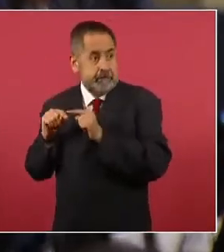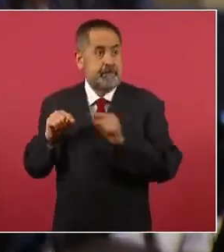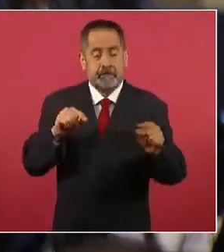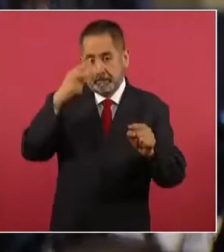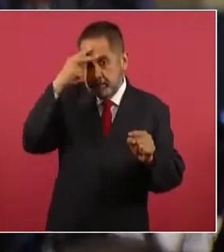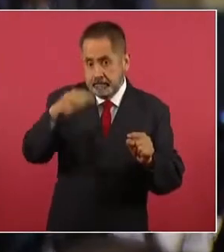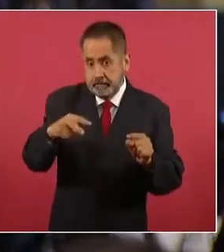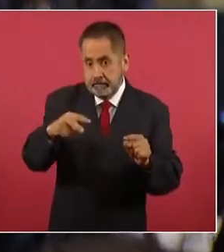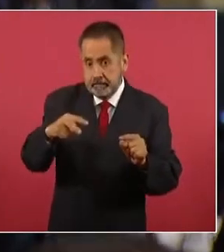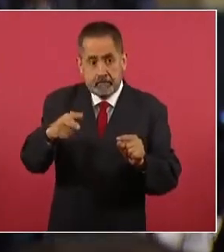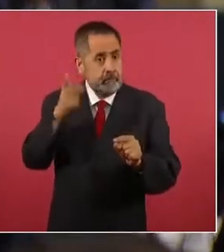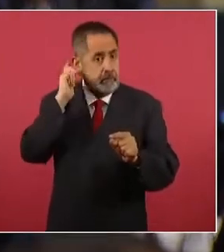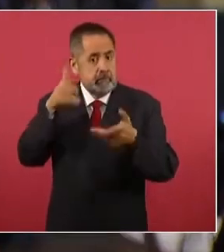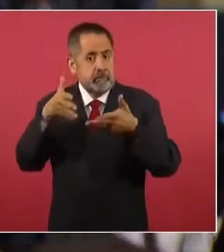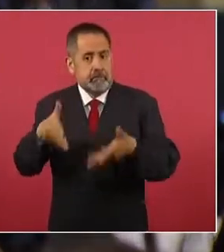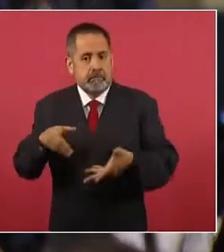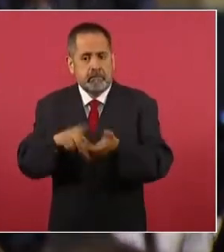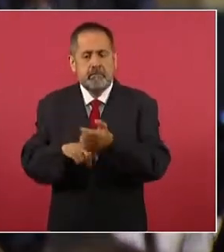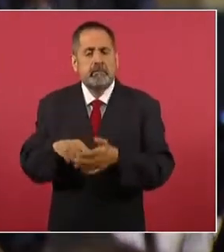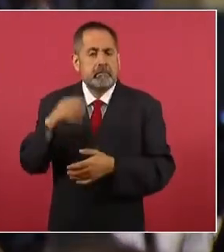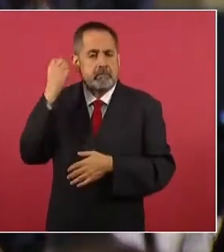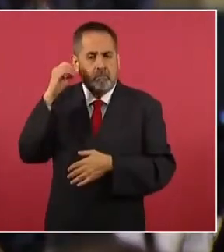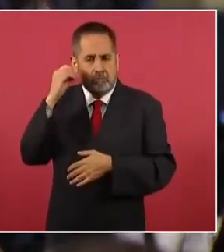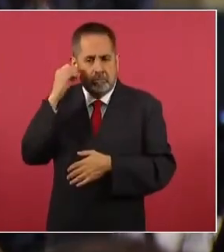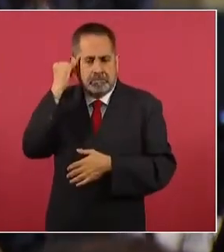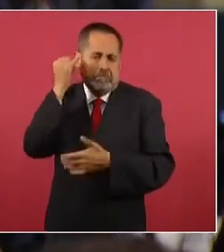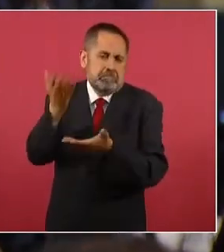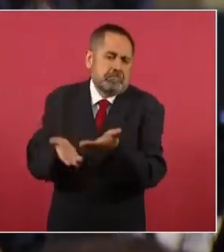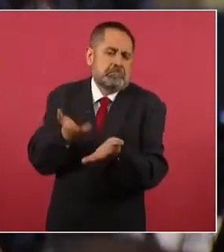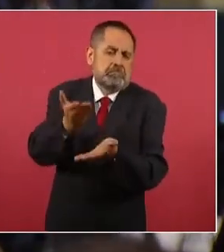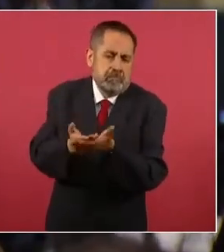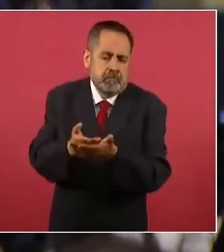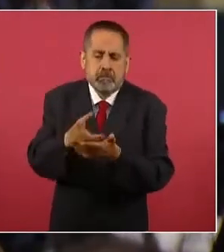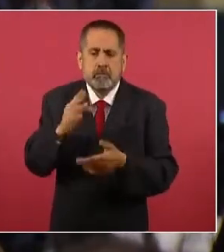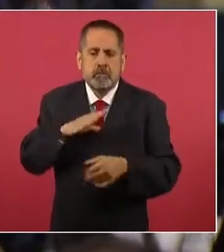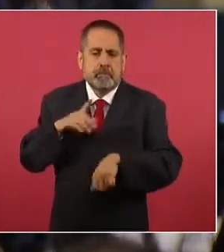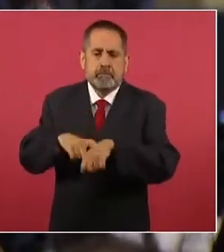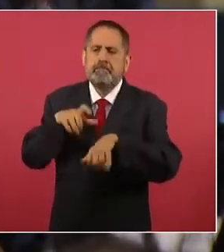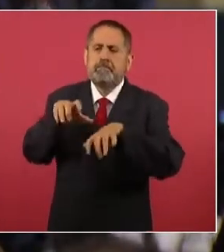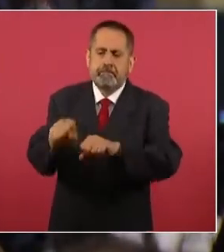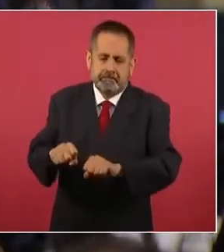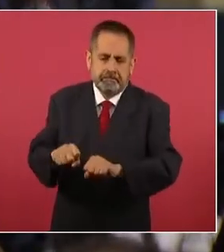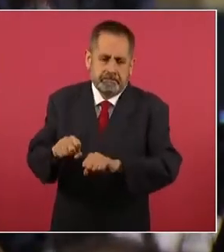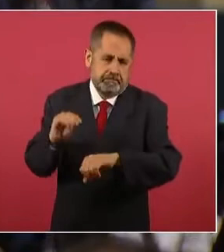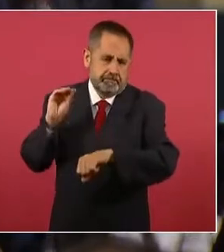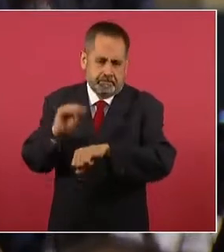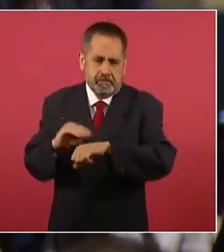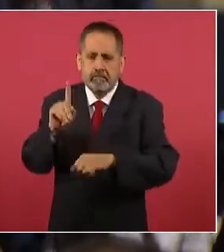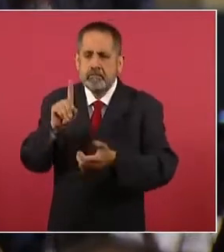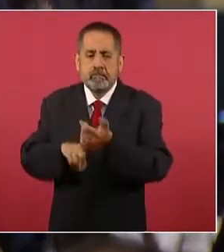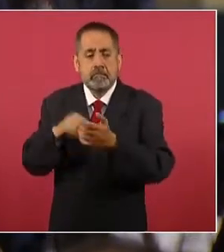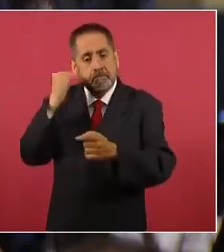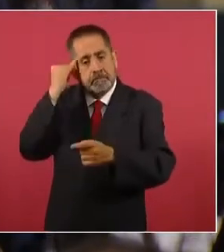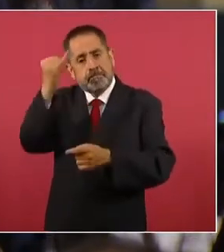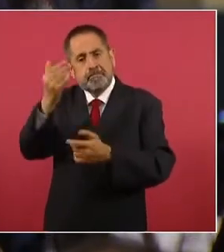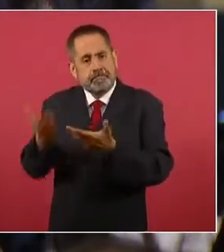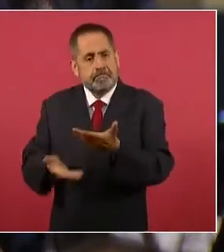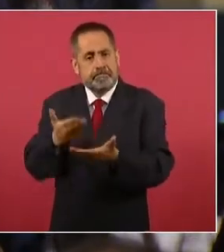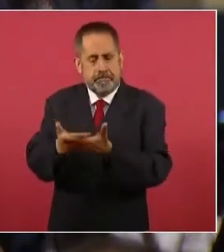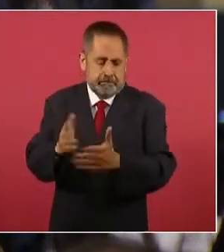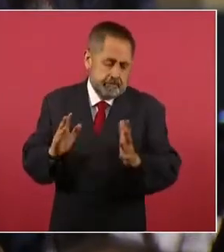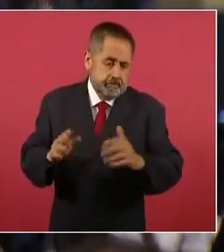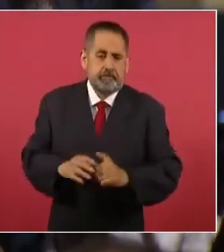que se quedara en su gobierno como un planteamiento, si no se alcanzase a poder concretar alguna etapa.